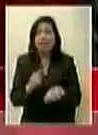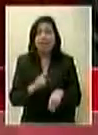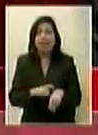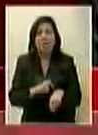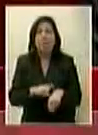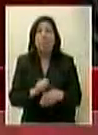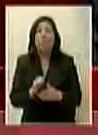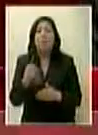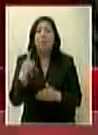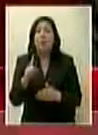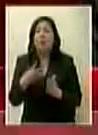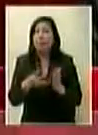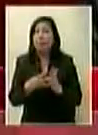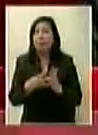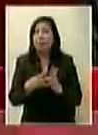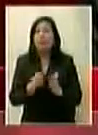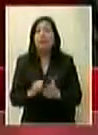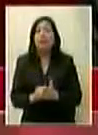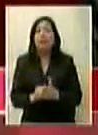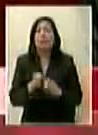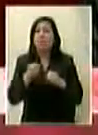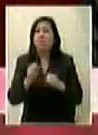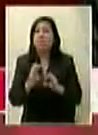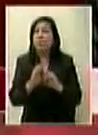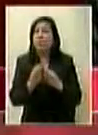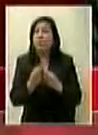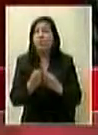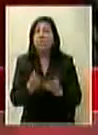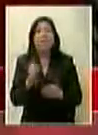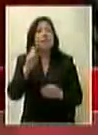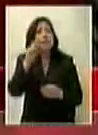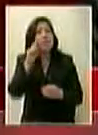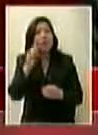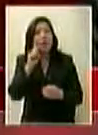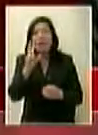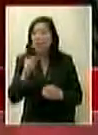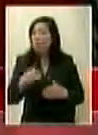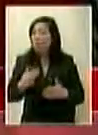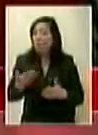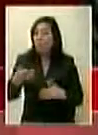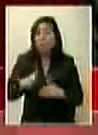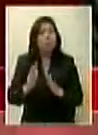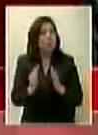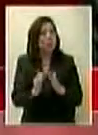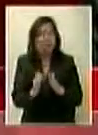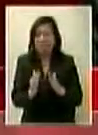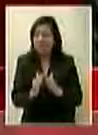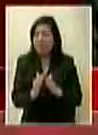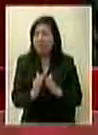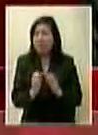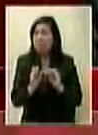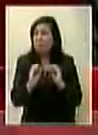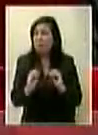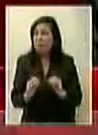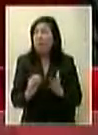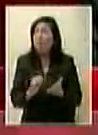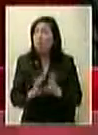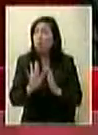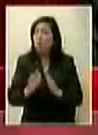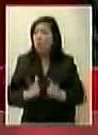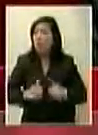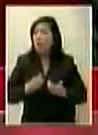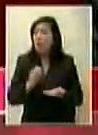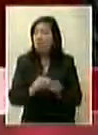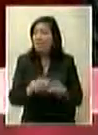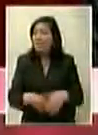temporales para la atención de víctimas de violencia familiar y sexual que no pueden regresar a sus hogares sin poner en grave riesgo sus